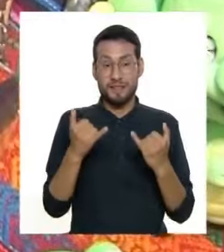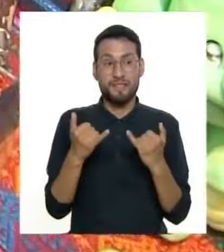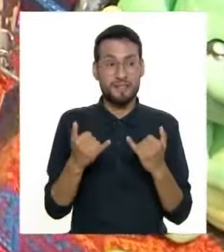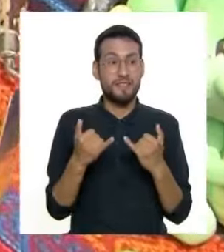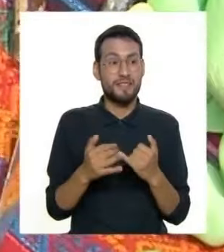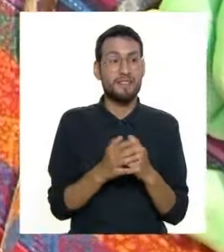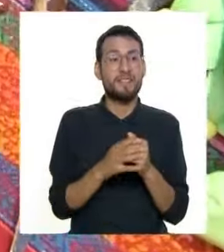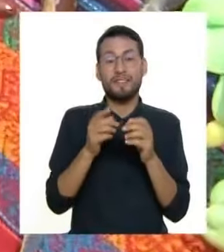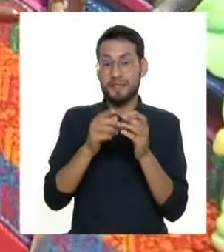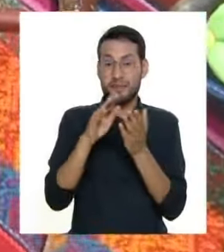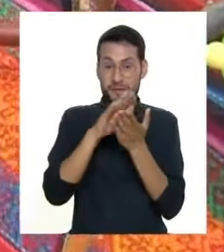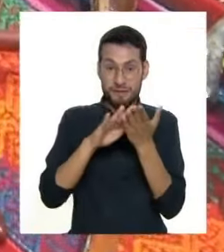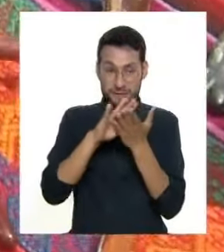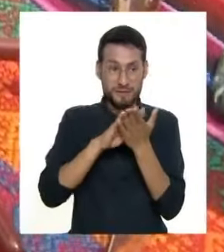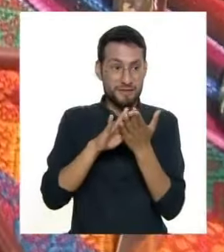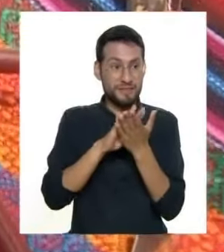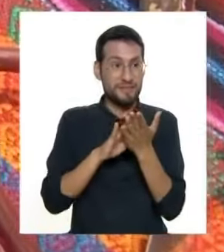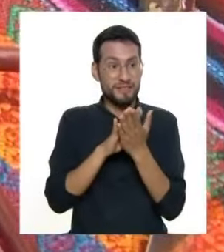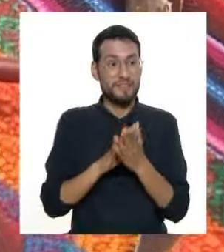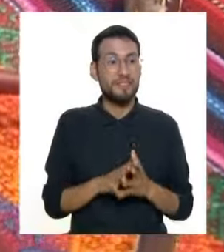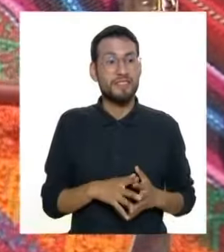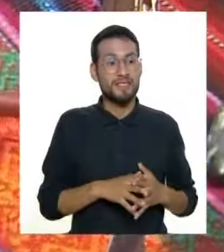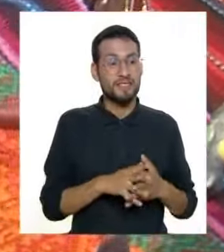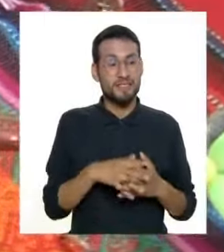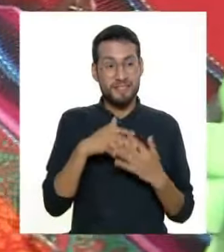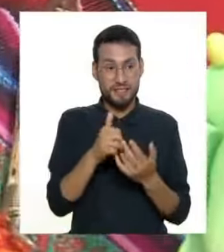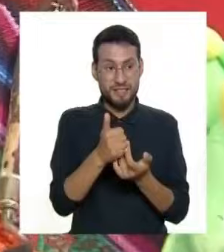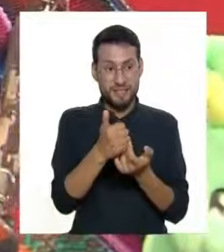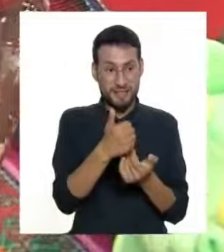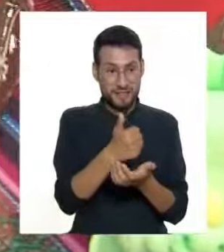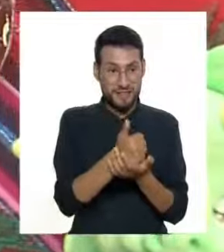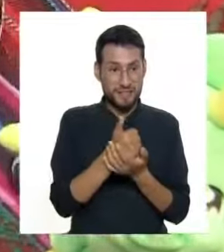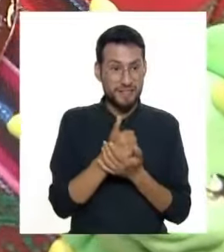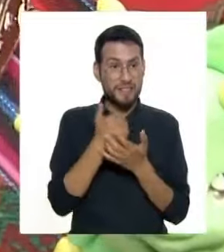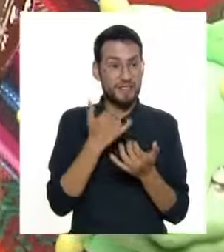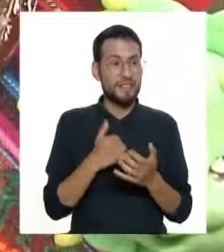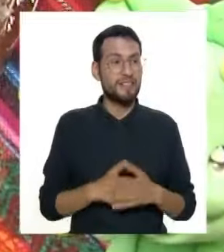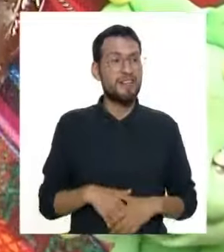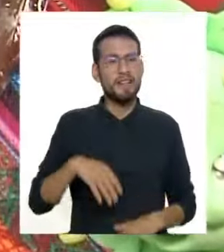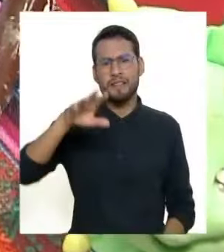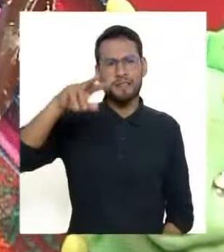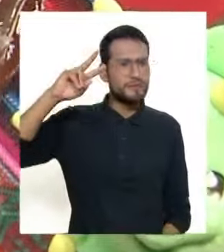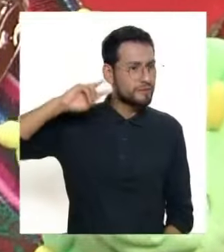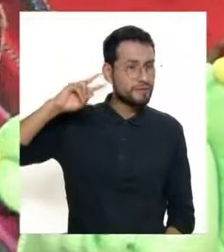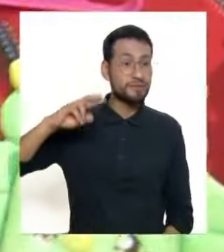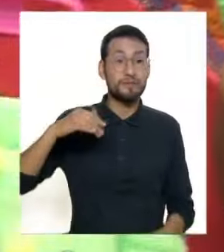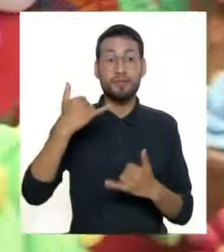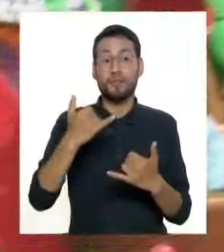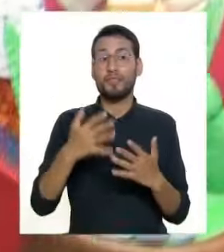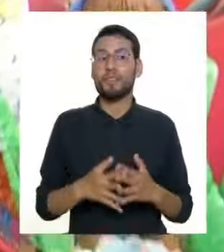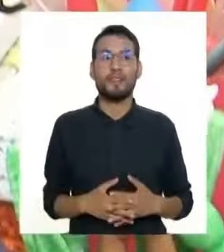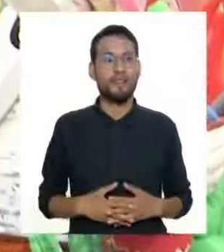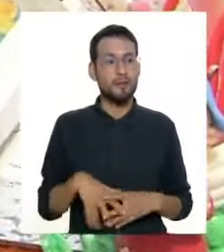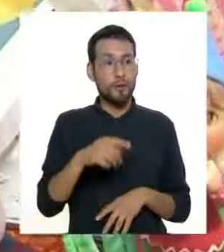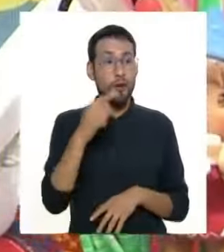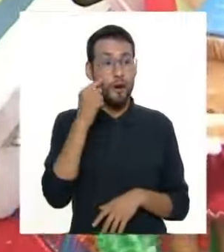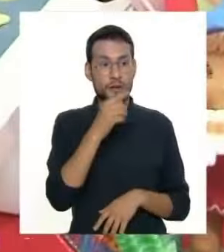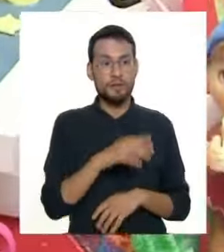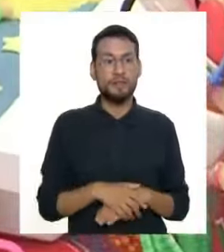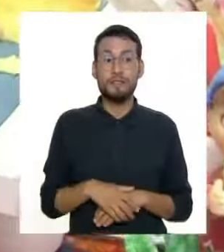echarle el pegamento. A ver si me ayuda, por favor. Vamos a echarle. Vale. Y vamos a ponerle aquí un ojito.